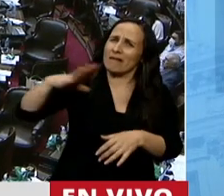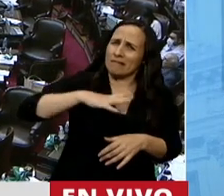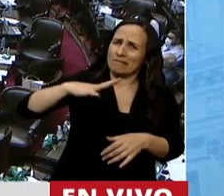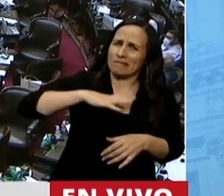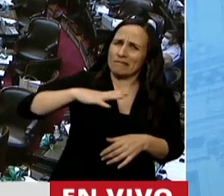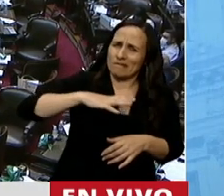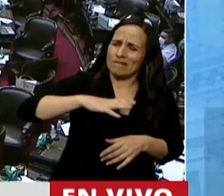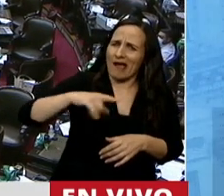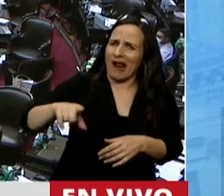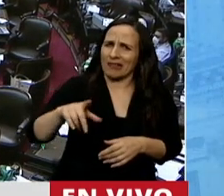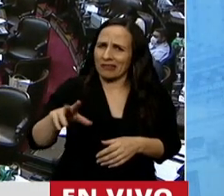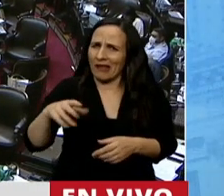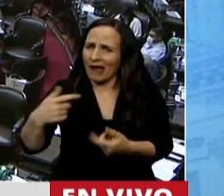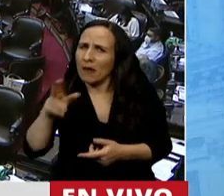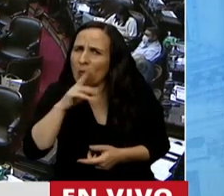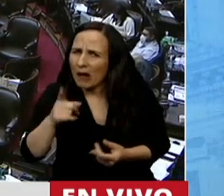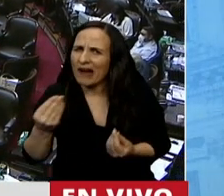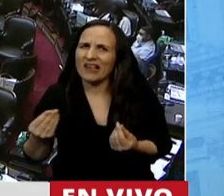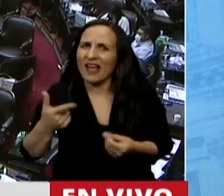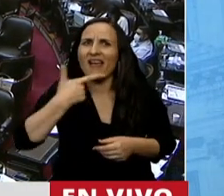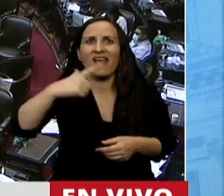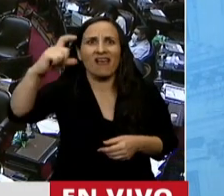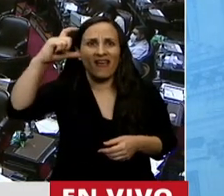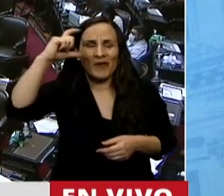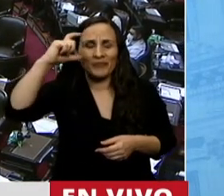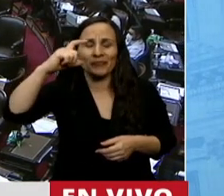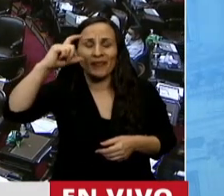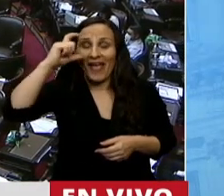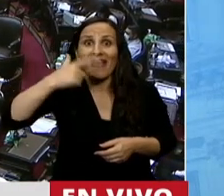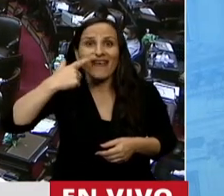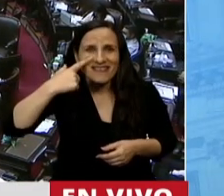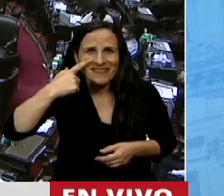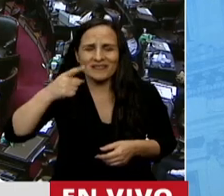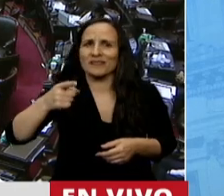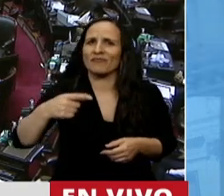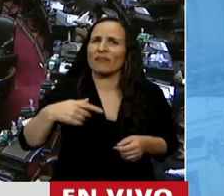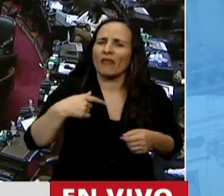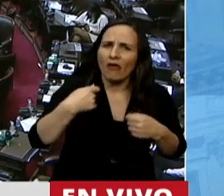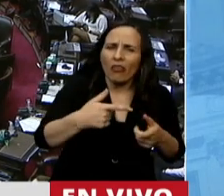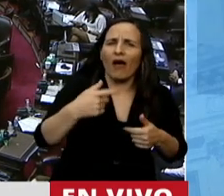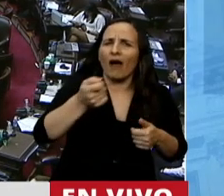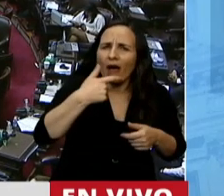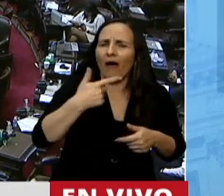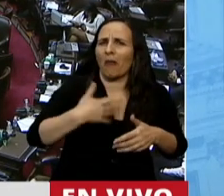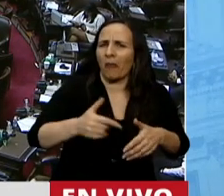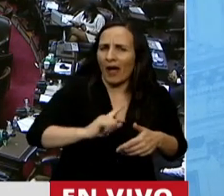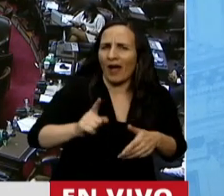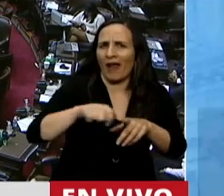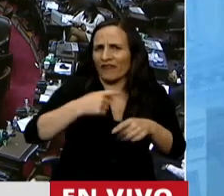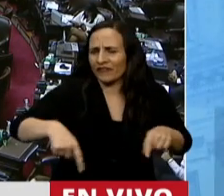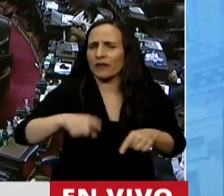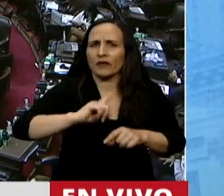nosotras. Educación sexual integral, anticonceptivos para todos y todas y atención pública y